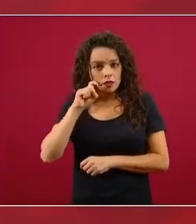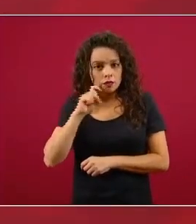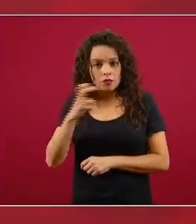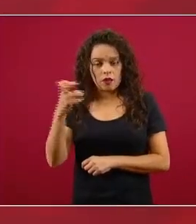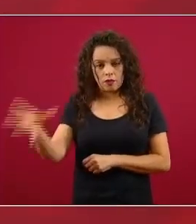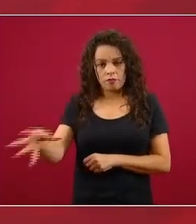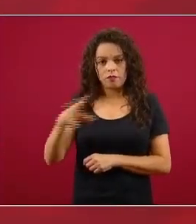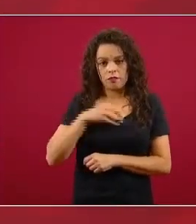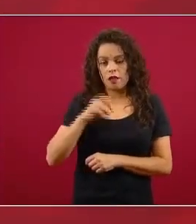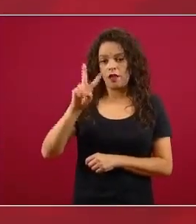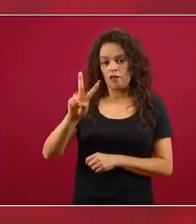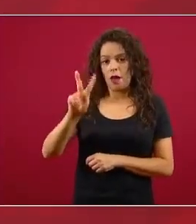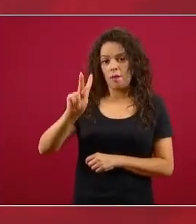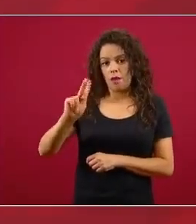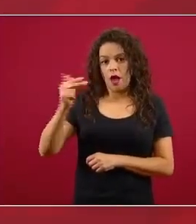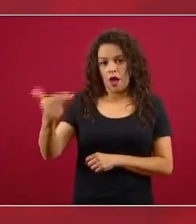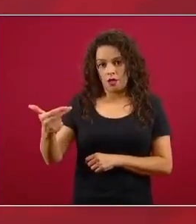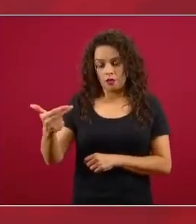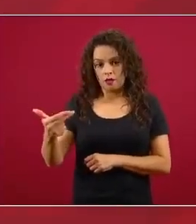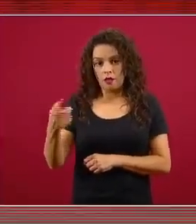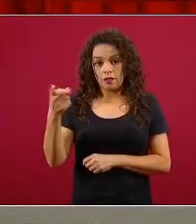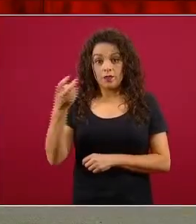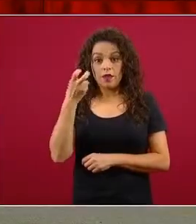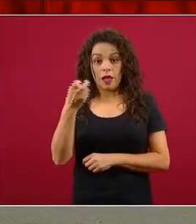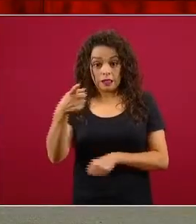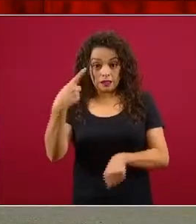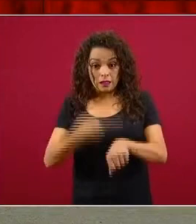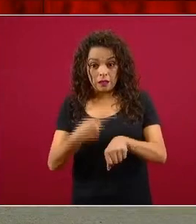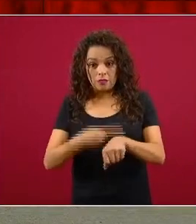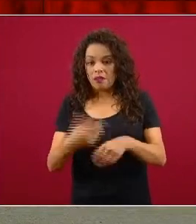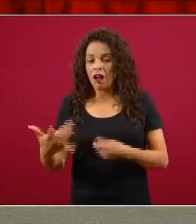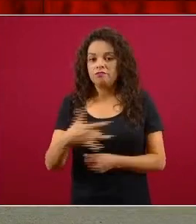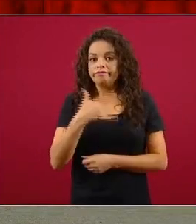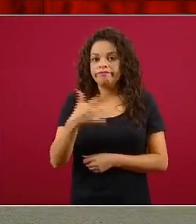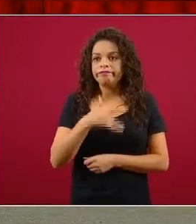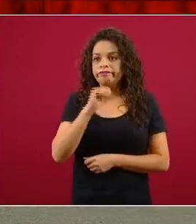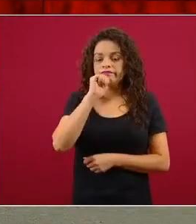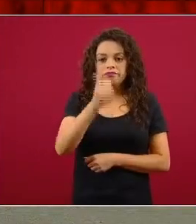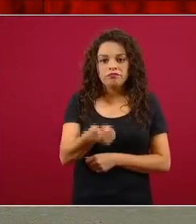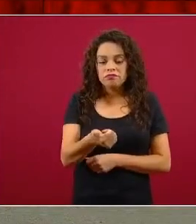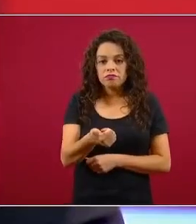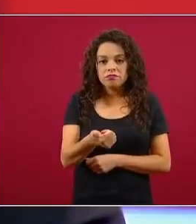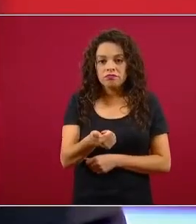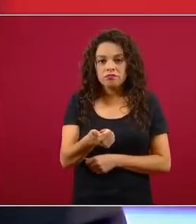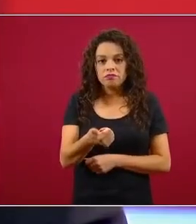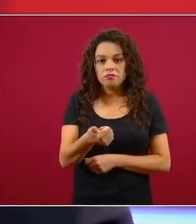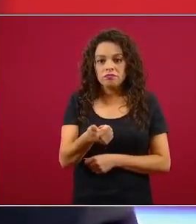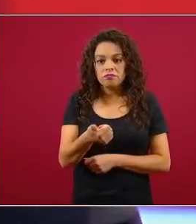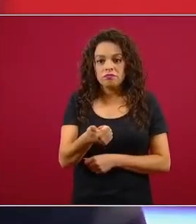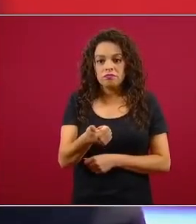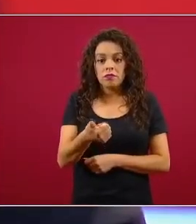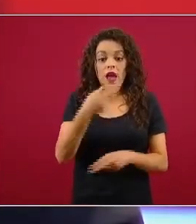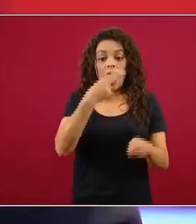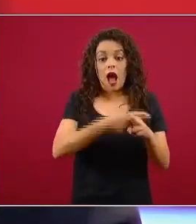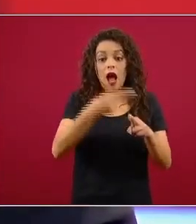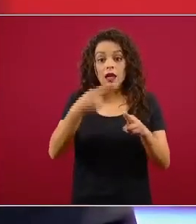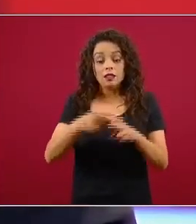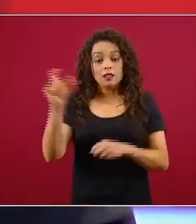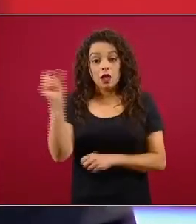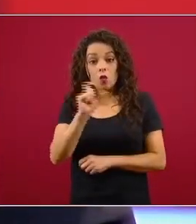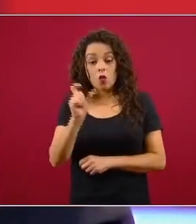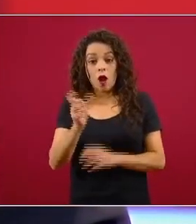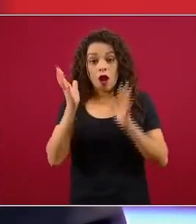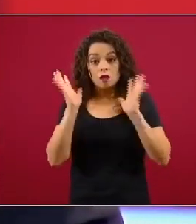sexual. Es una enfermedad silenciosa, en la medida en que no causa síntoma alguno hasta que existen